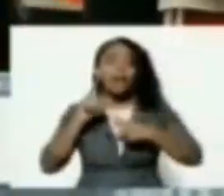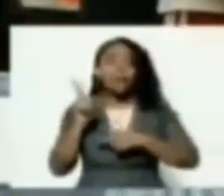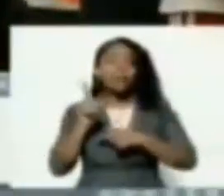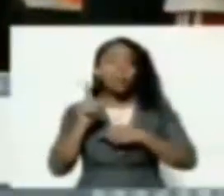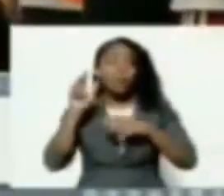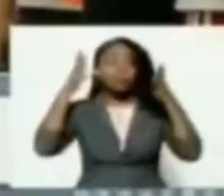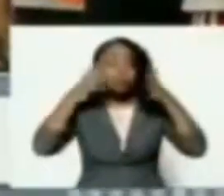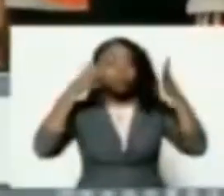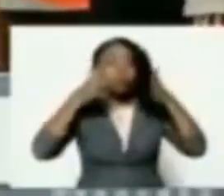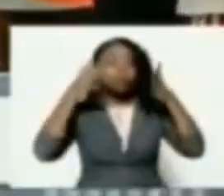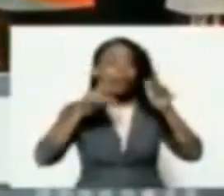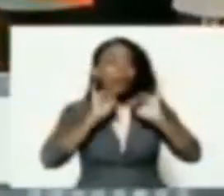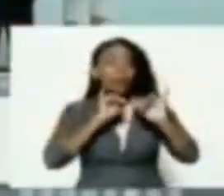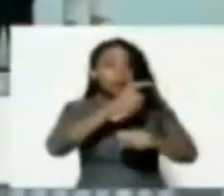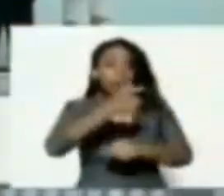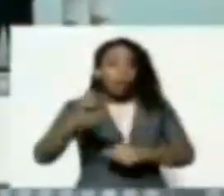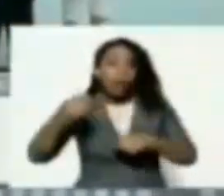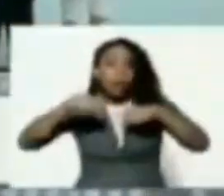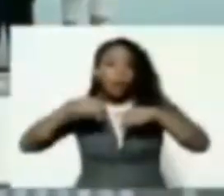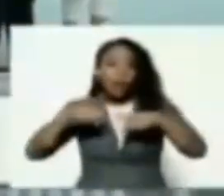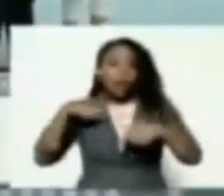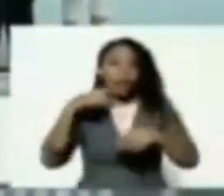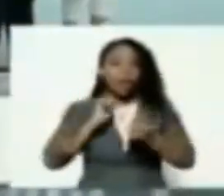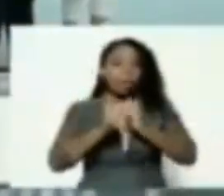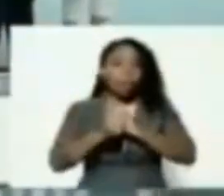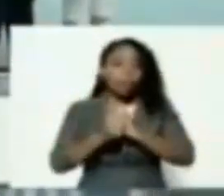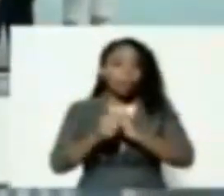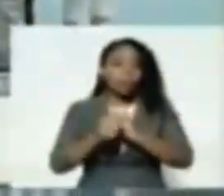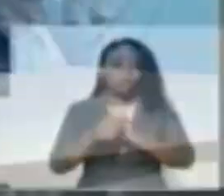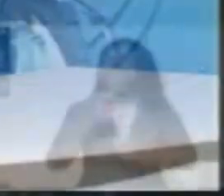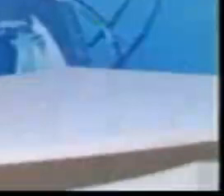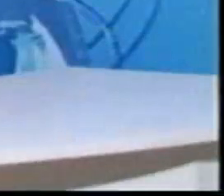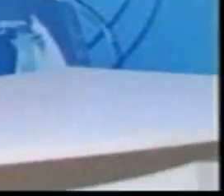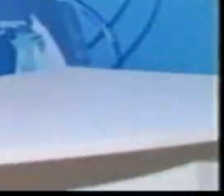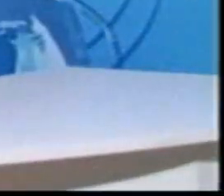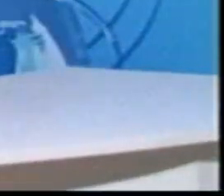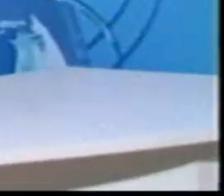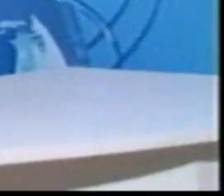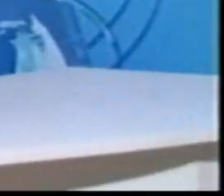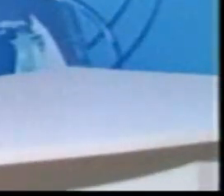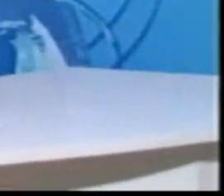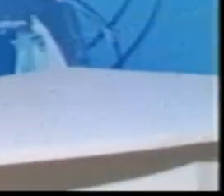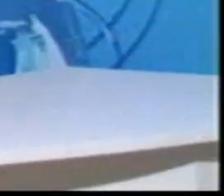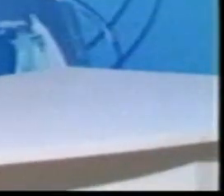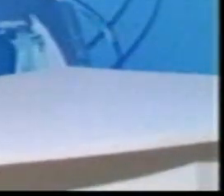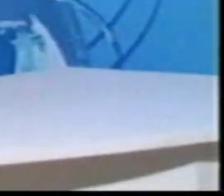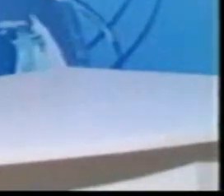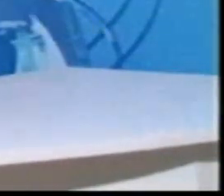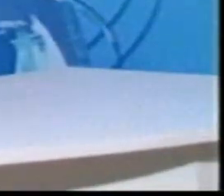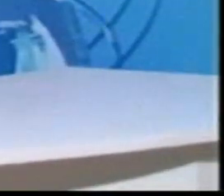eso, la formación de las mismas gente que está aquí, por lo menos en este torneo, los hábitos son de sector. Bueno, y nos vamos ahora con